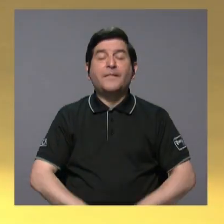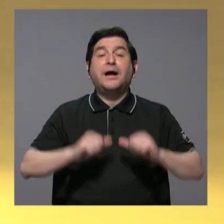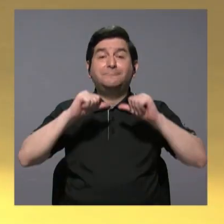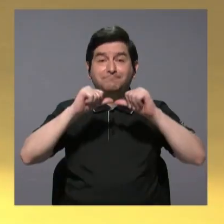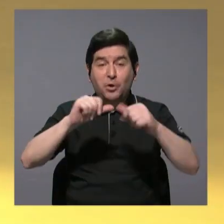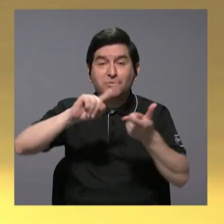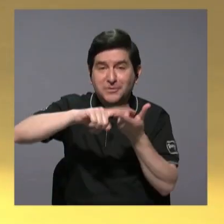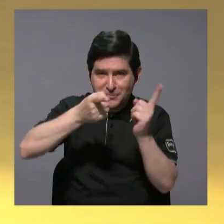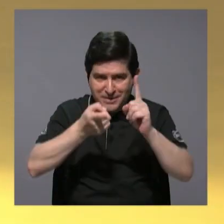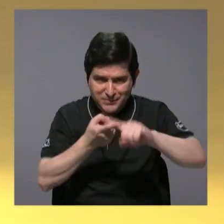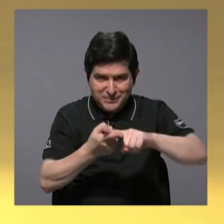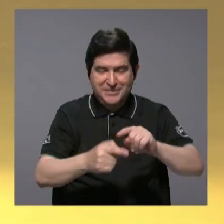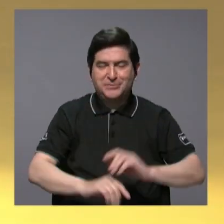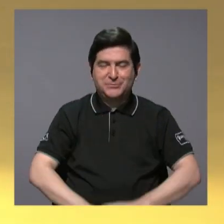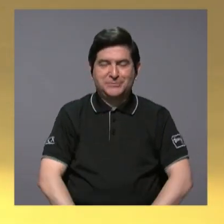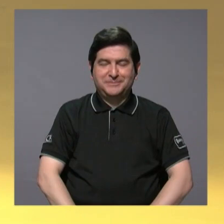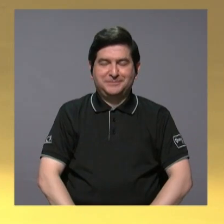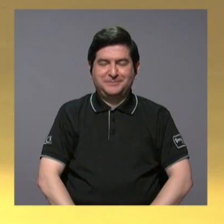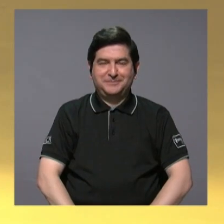Continuamos, amigas y amigos,